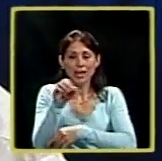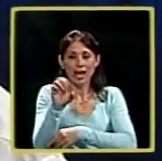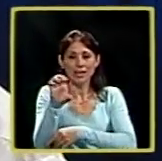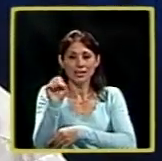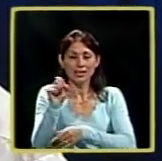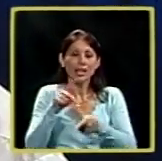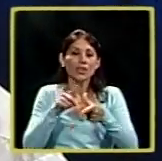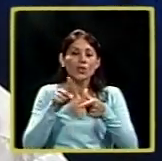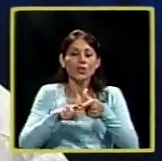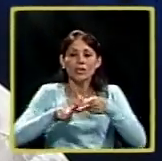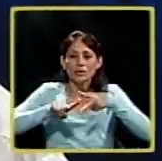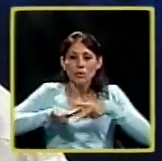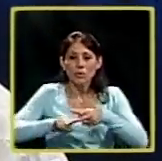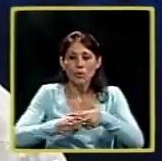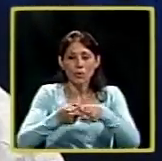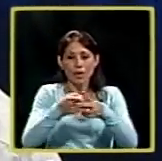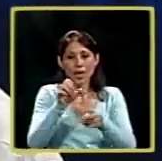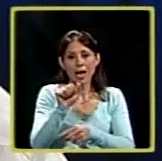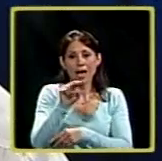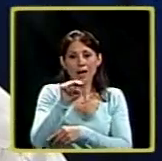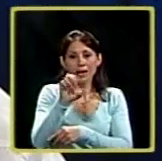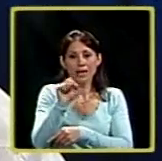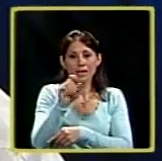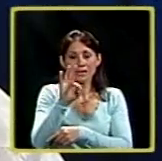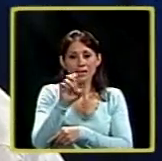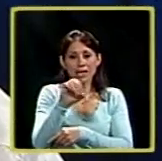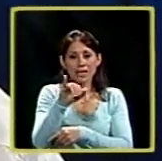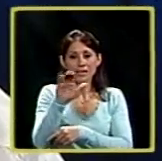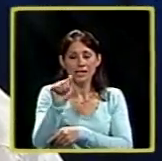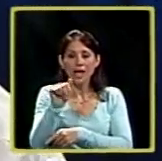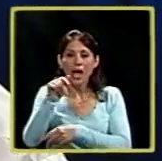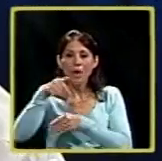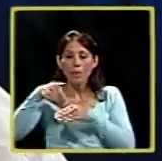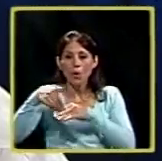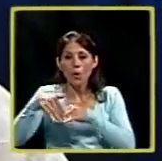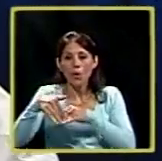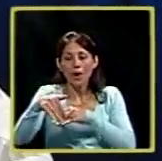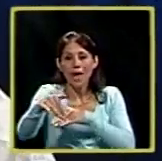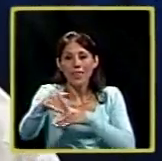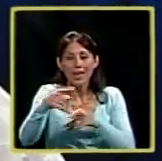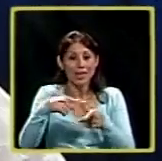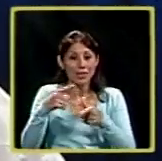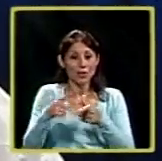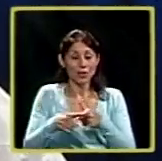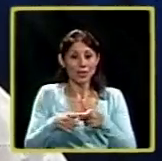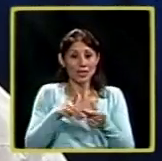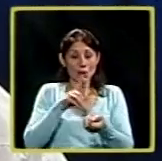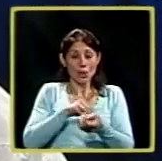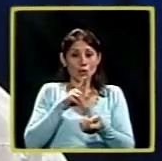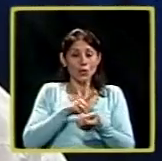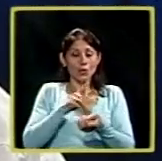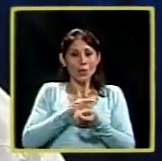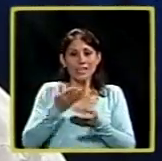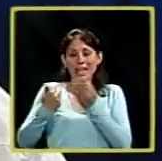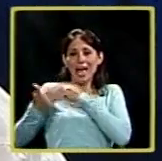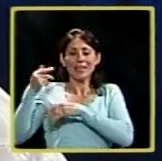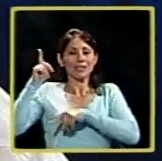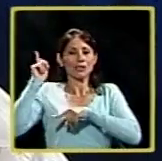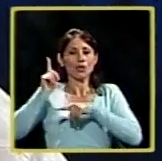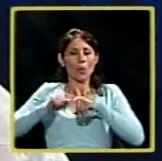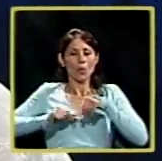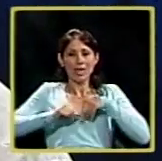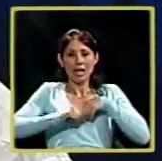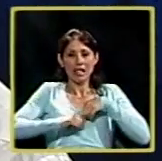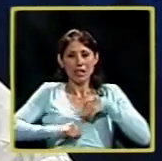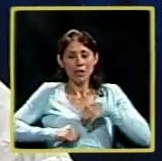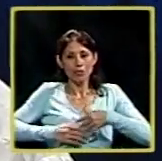anestesias prolongadas y el sueño de los cirujanos de poder entrar a sitios del abdomen donde antes nunca lo habían podido